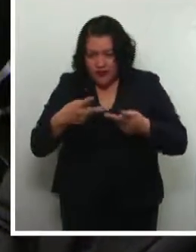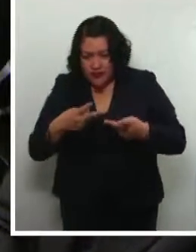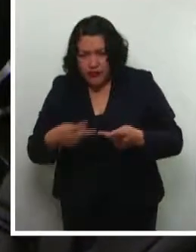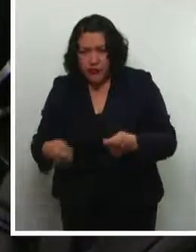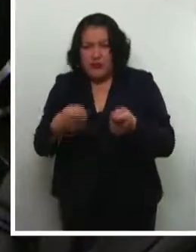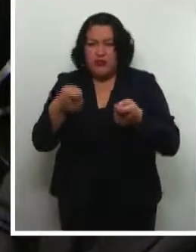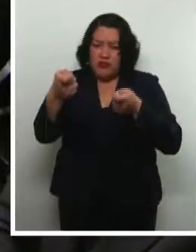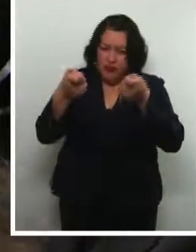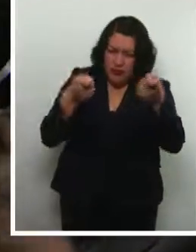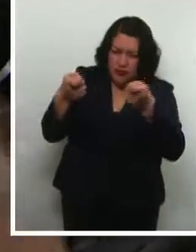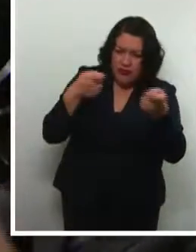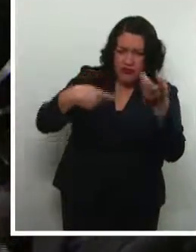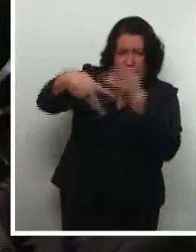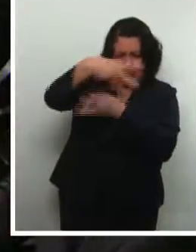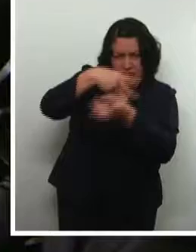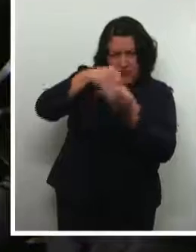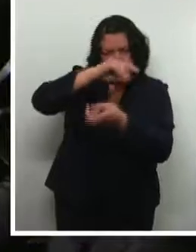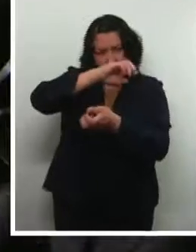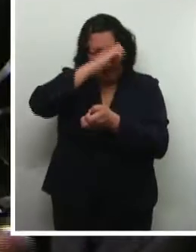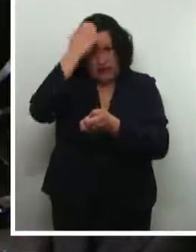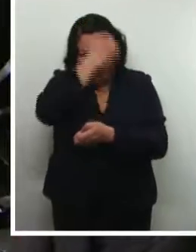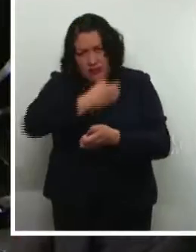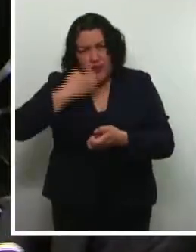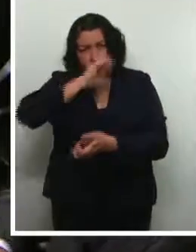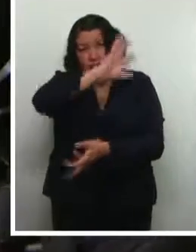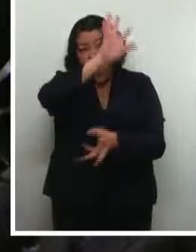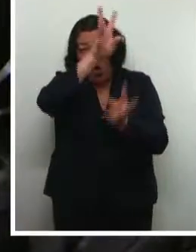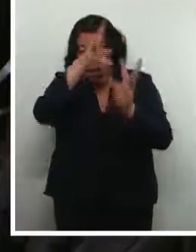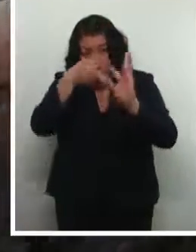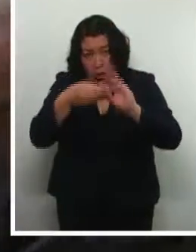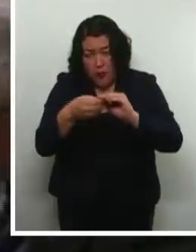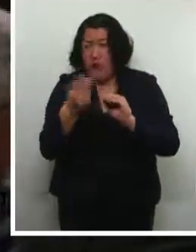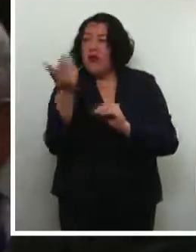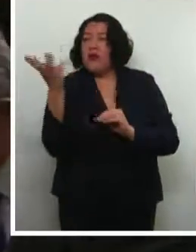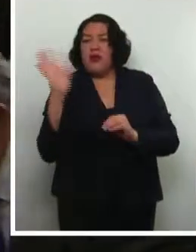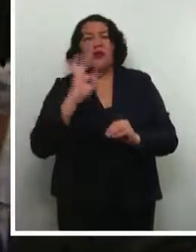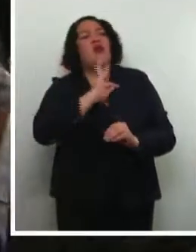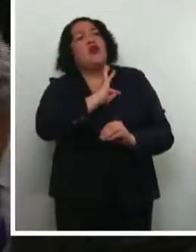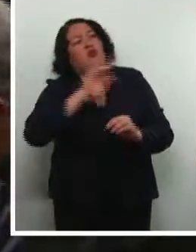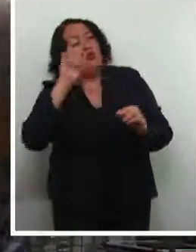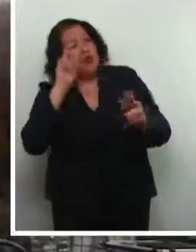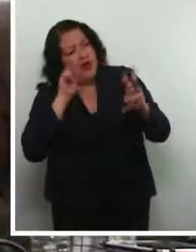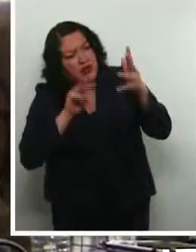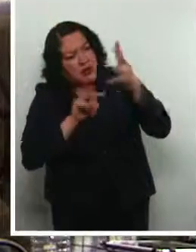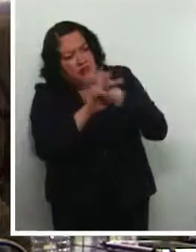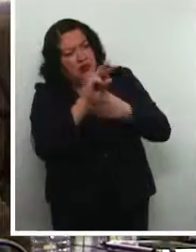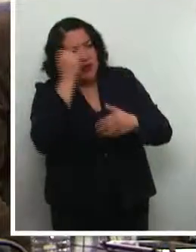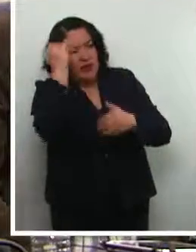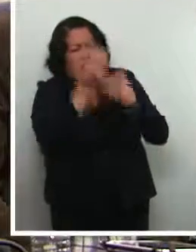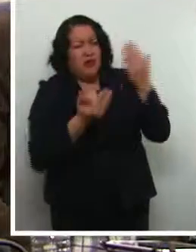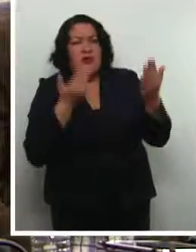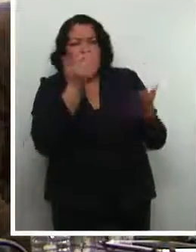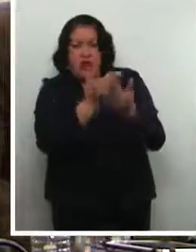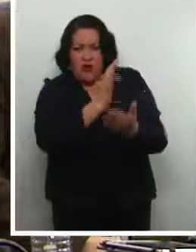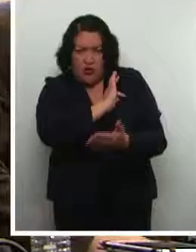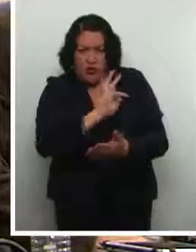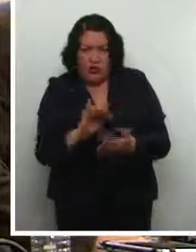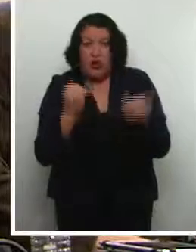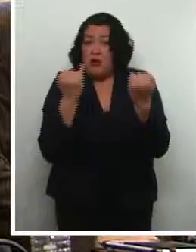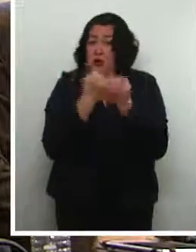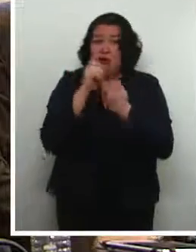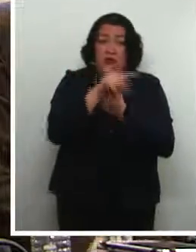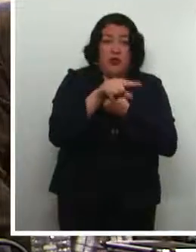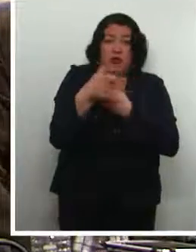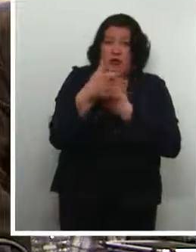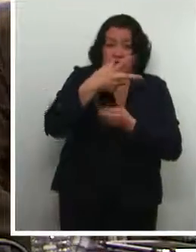gestión, evaluación y control de planes, programas, políticas y presupuestos públicos en